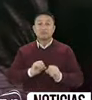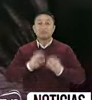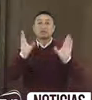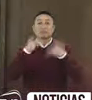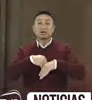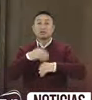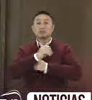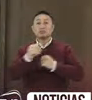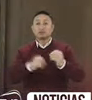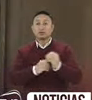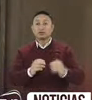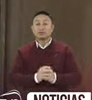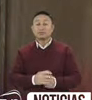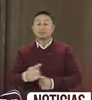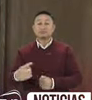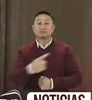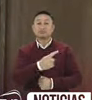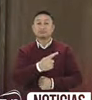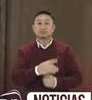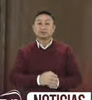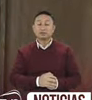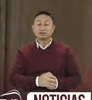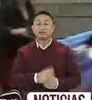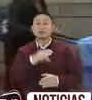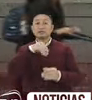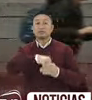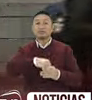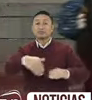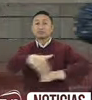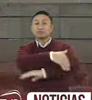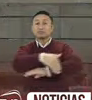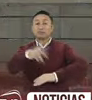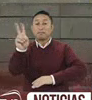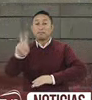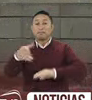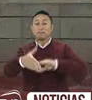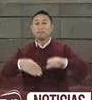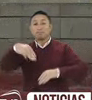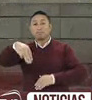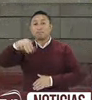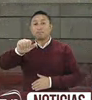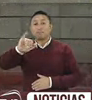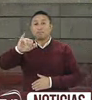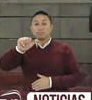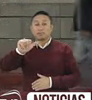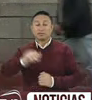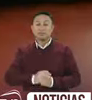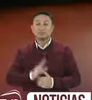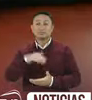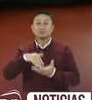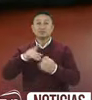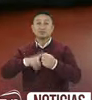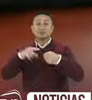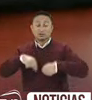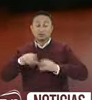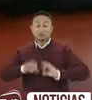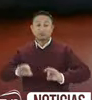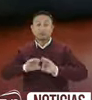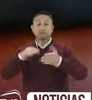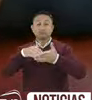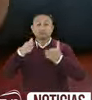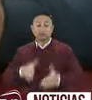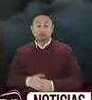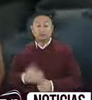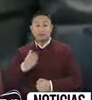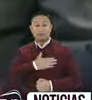en las oficinas de la Unidad de Educación Virtual, ubicada entre las calles Venezuela y Mejía, en el centro de Quito. Es indispensable que los estudiantes